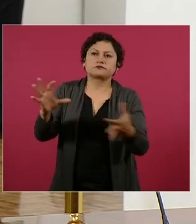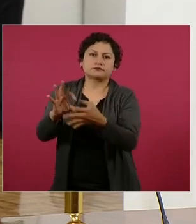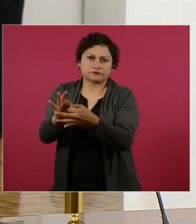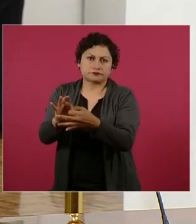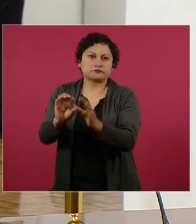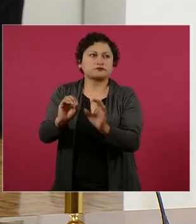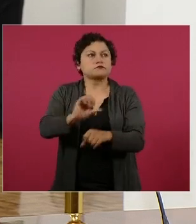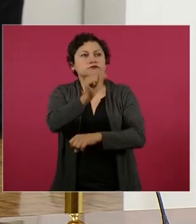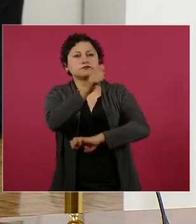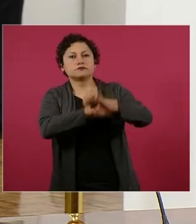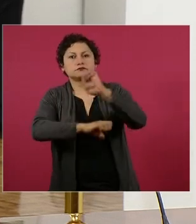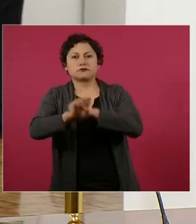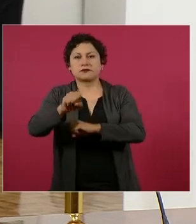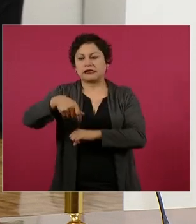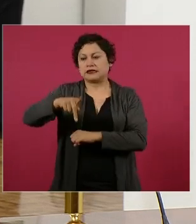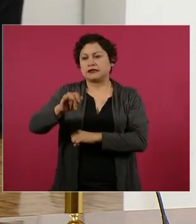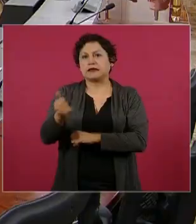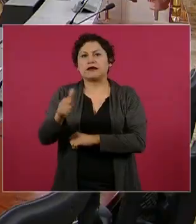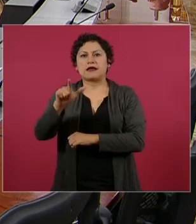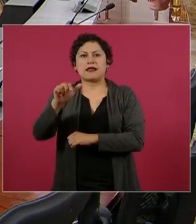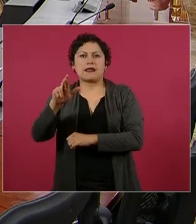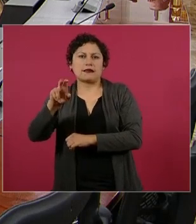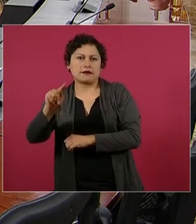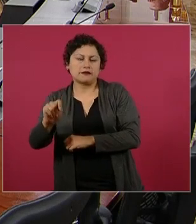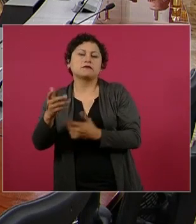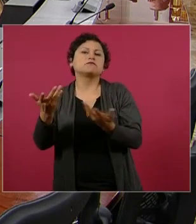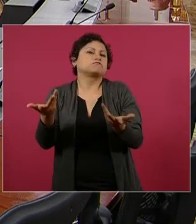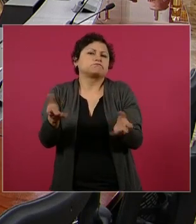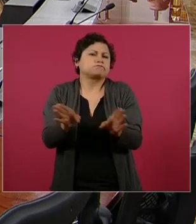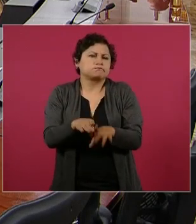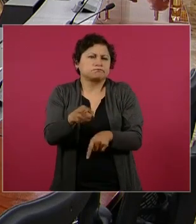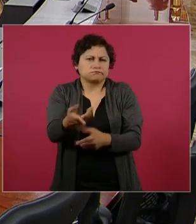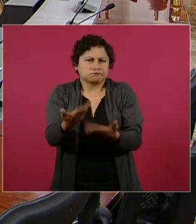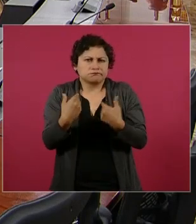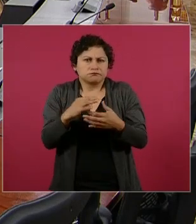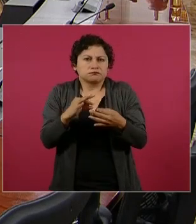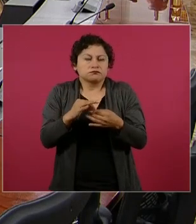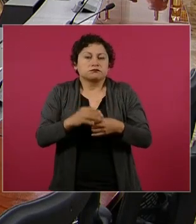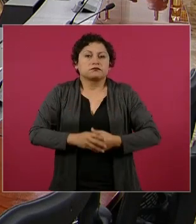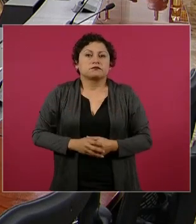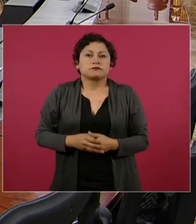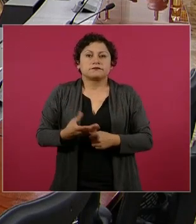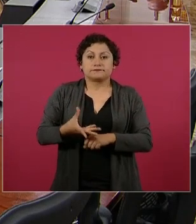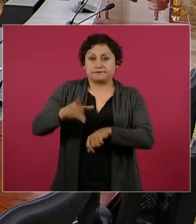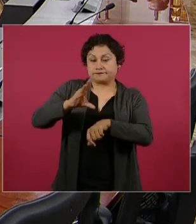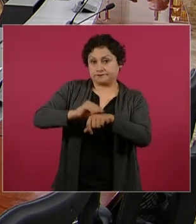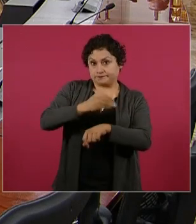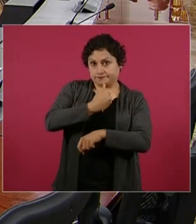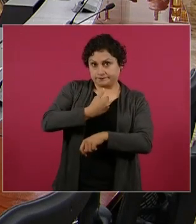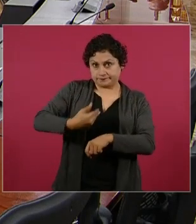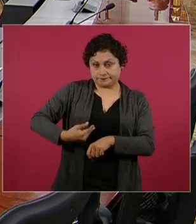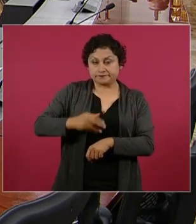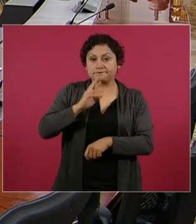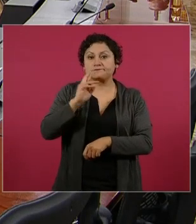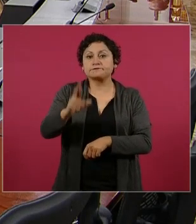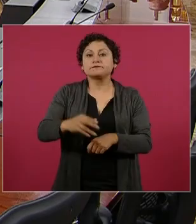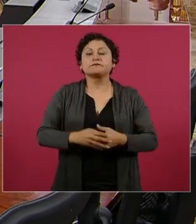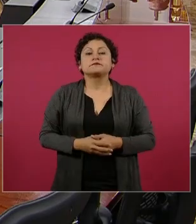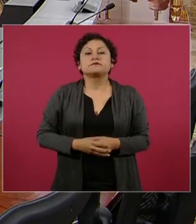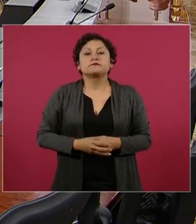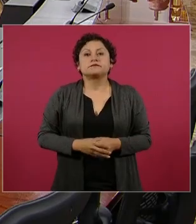ahí, insiste con el tema? ¿Qué es lo que nos puede mencionar, coordinadora? Por favor. Con permiso, presidente. Sí, el